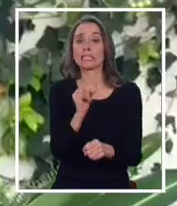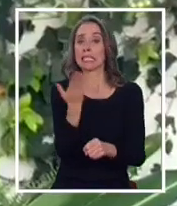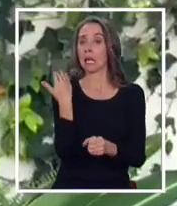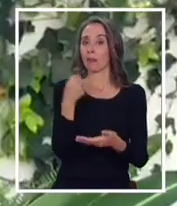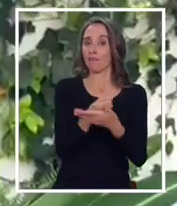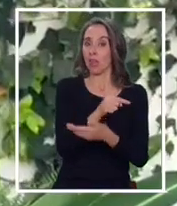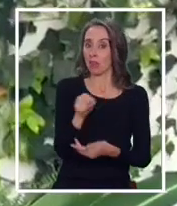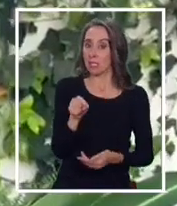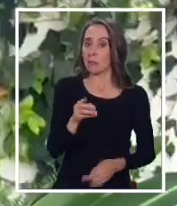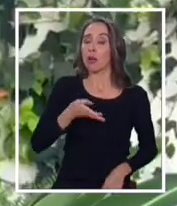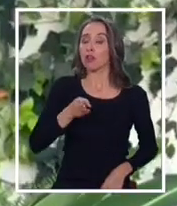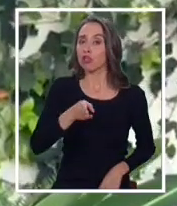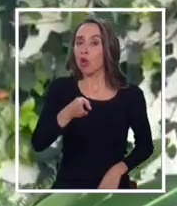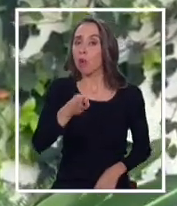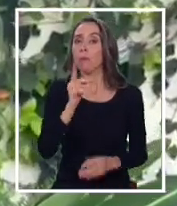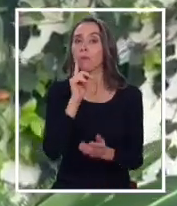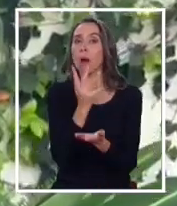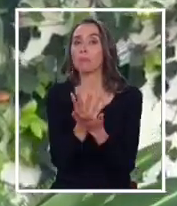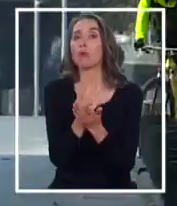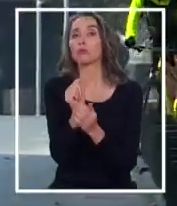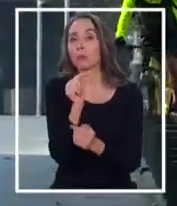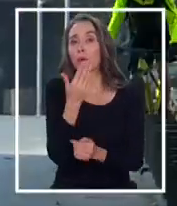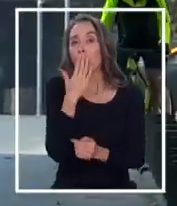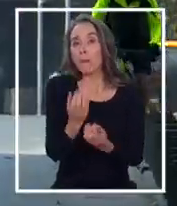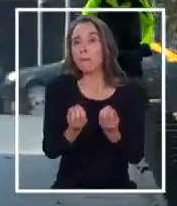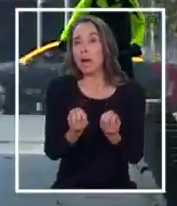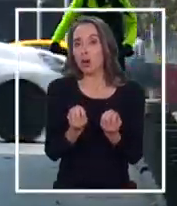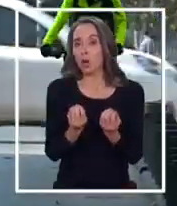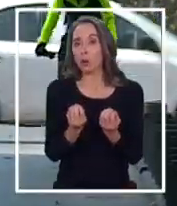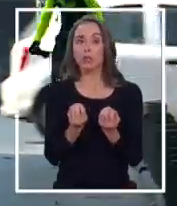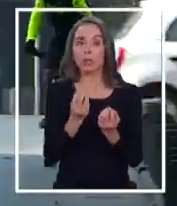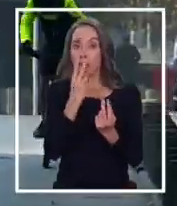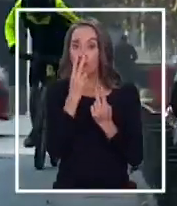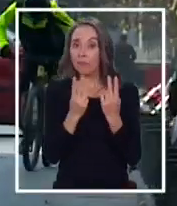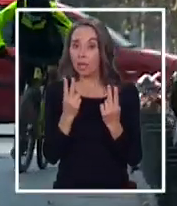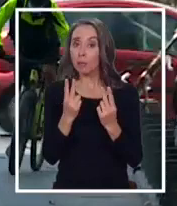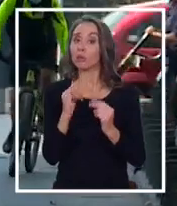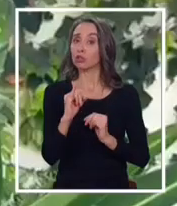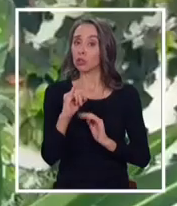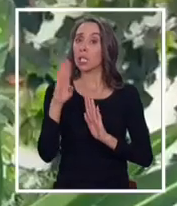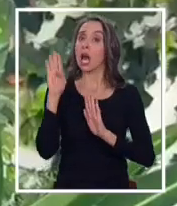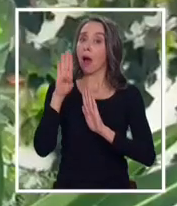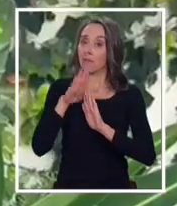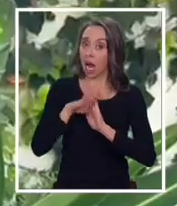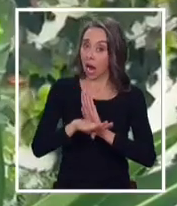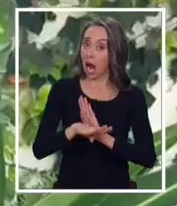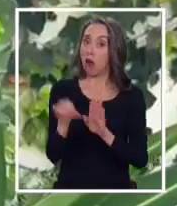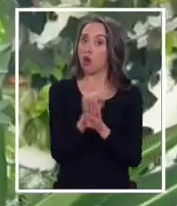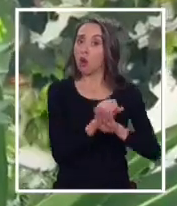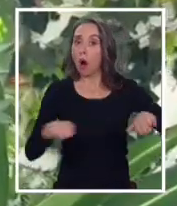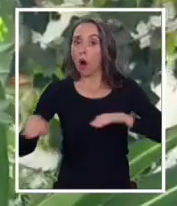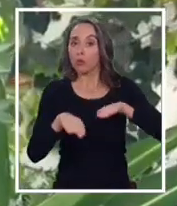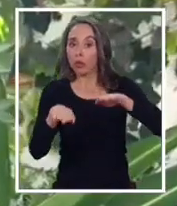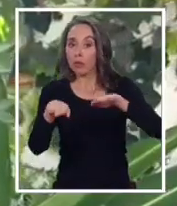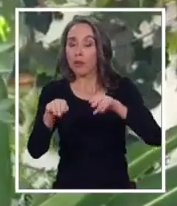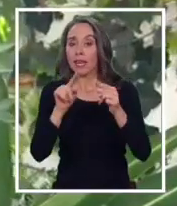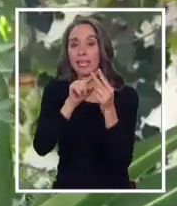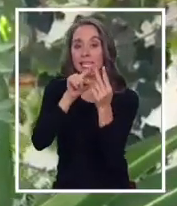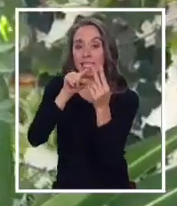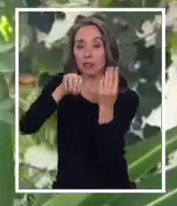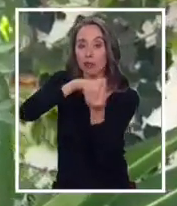todavía queda una posibilidad de mejora sin embargo vemos una caída importante así que creemos que esa combinación